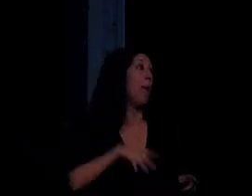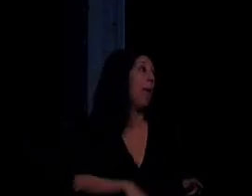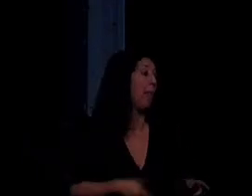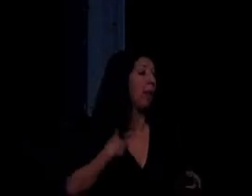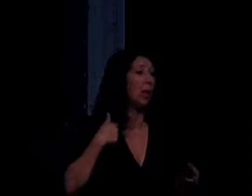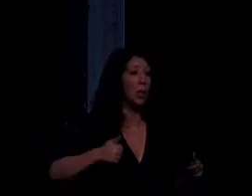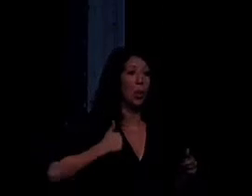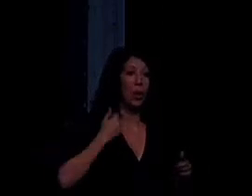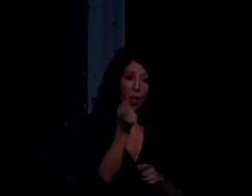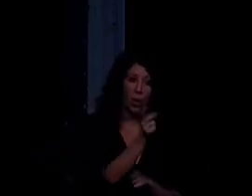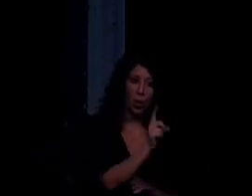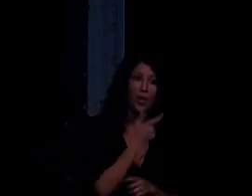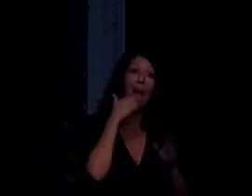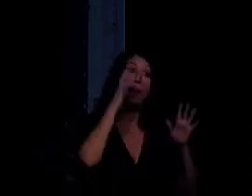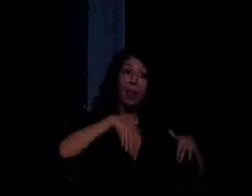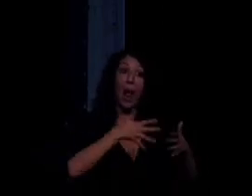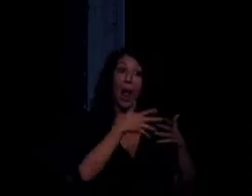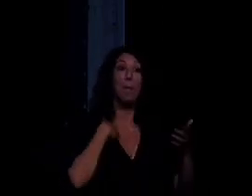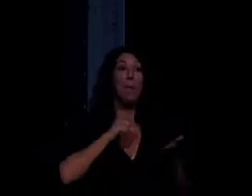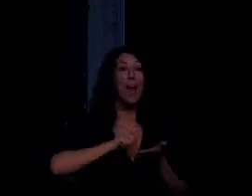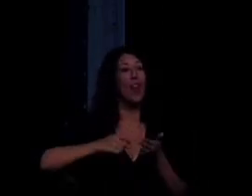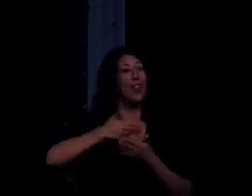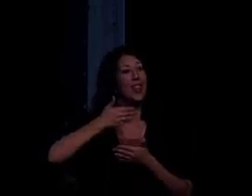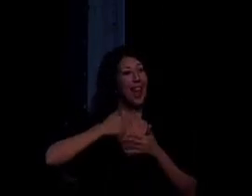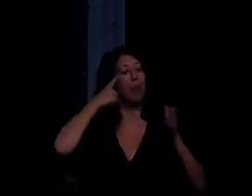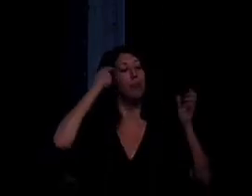decidido escribir